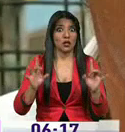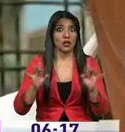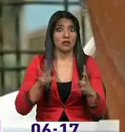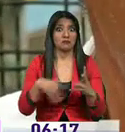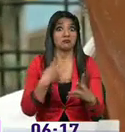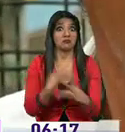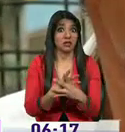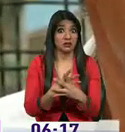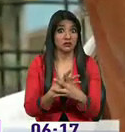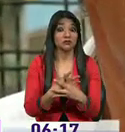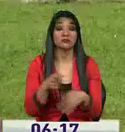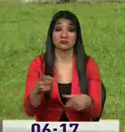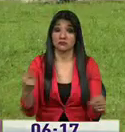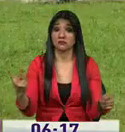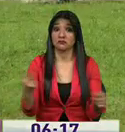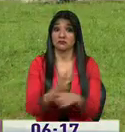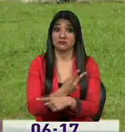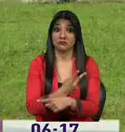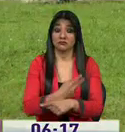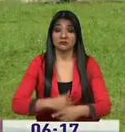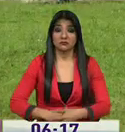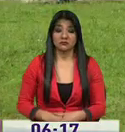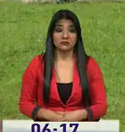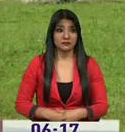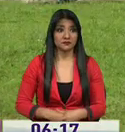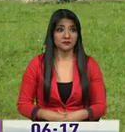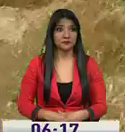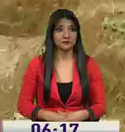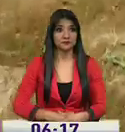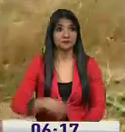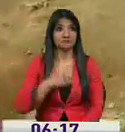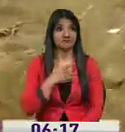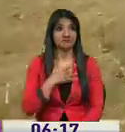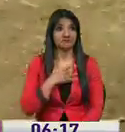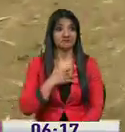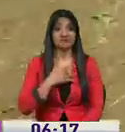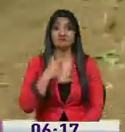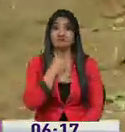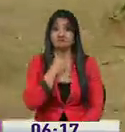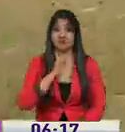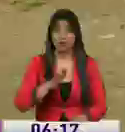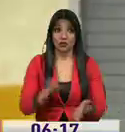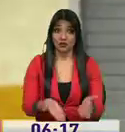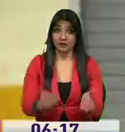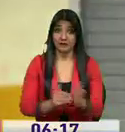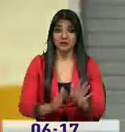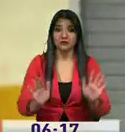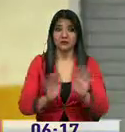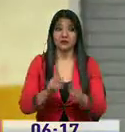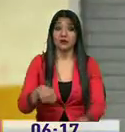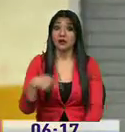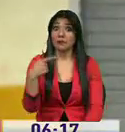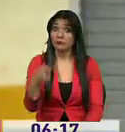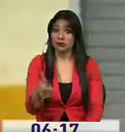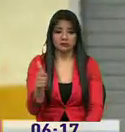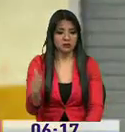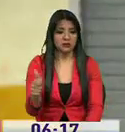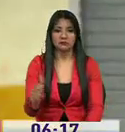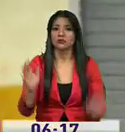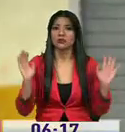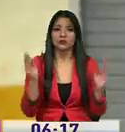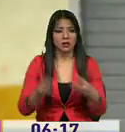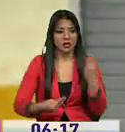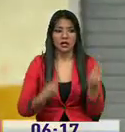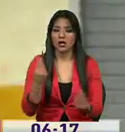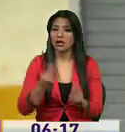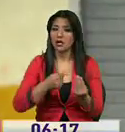verdad es un peligro. Mencionan además sentir temor de que algo así se repita. La próxima tenemos que nosotros ver qué vamos a